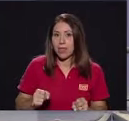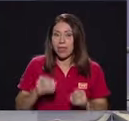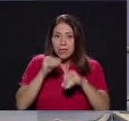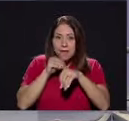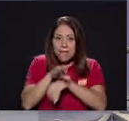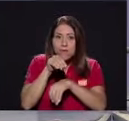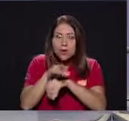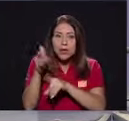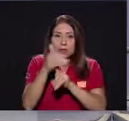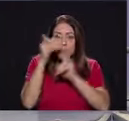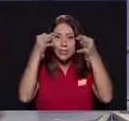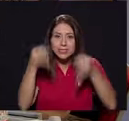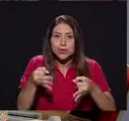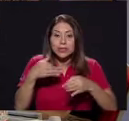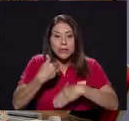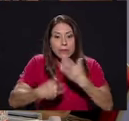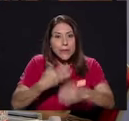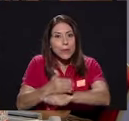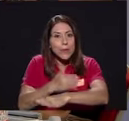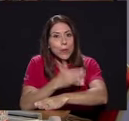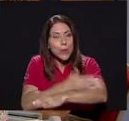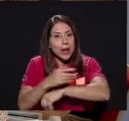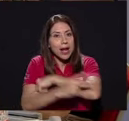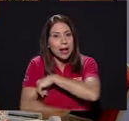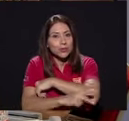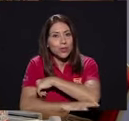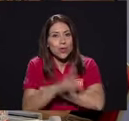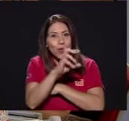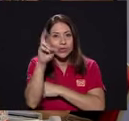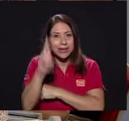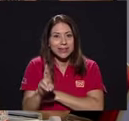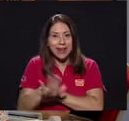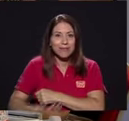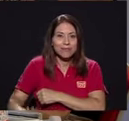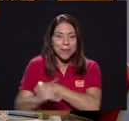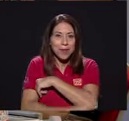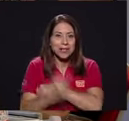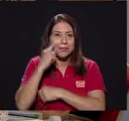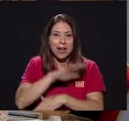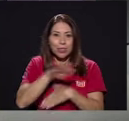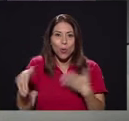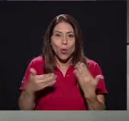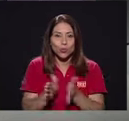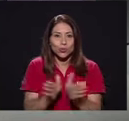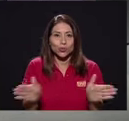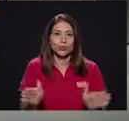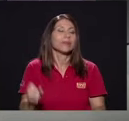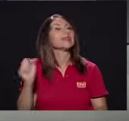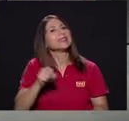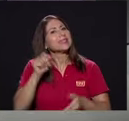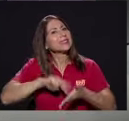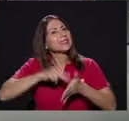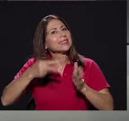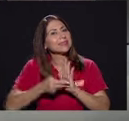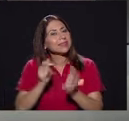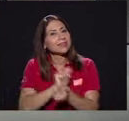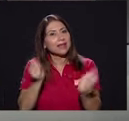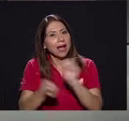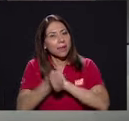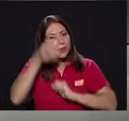de influir en la toma de decisiones y mejorar cada vez más la nación. Costa Rica como país para todos. Sí, es que en términos generales involucra un